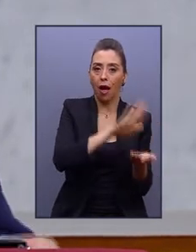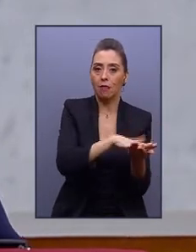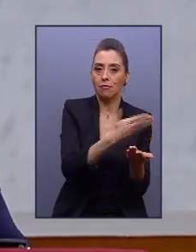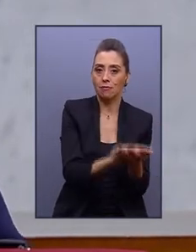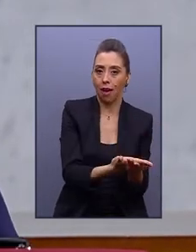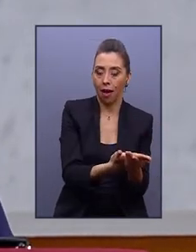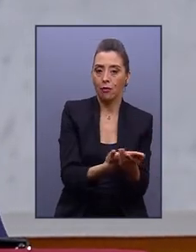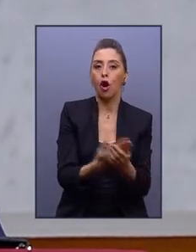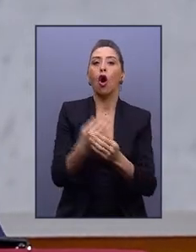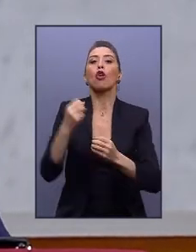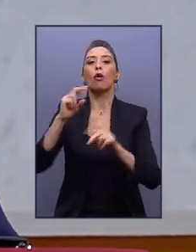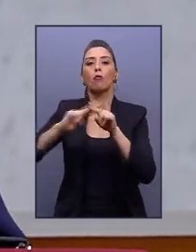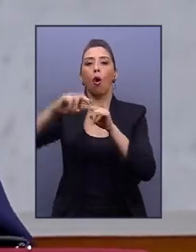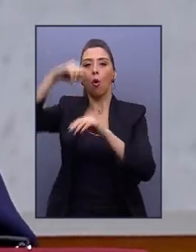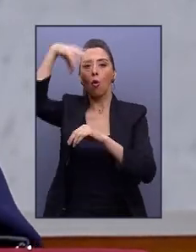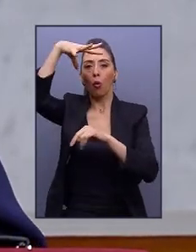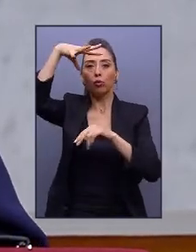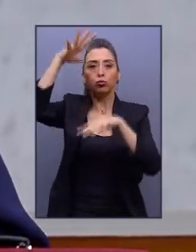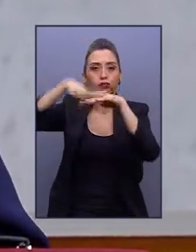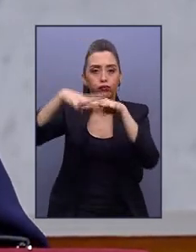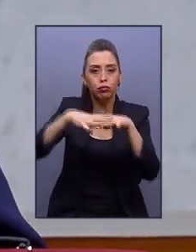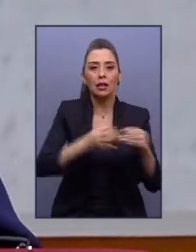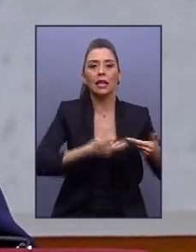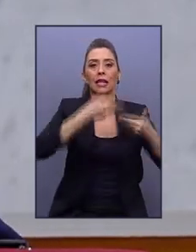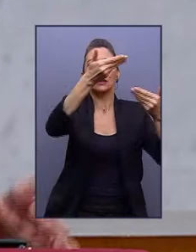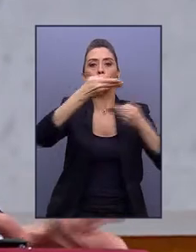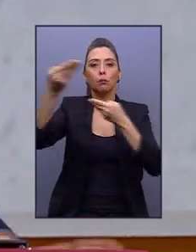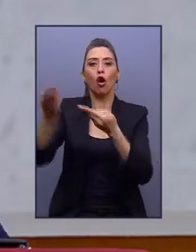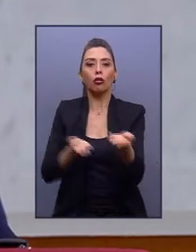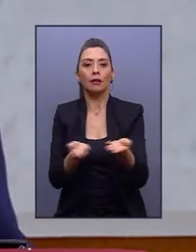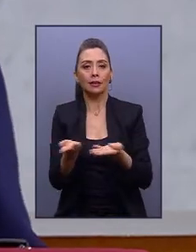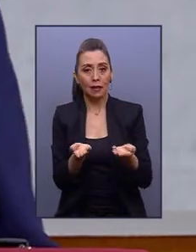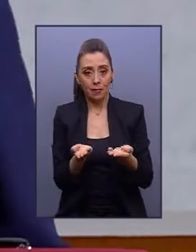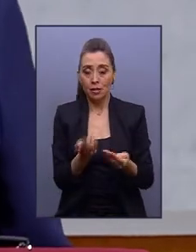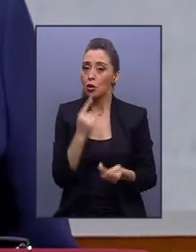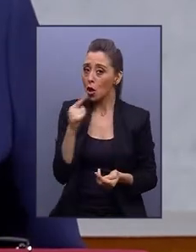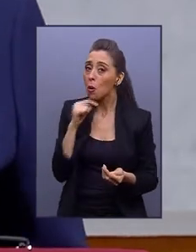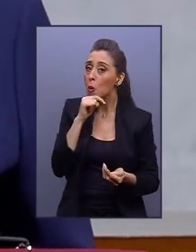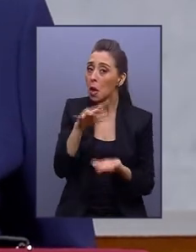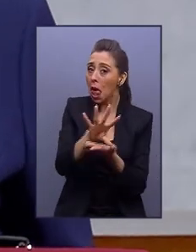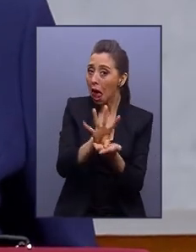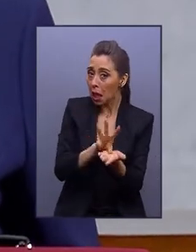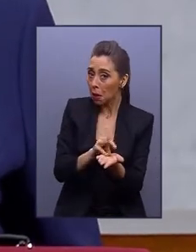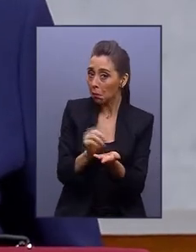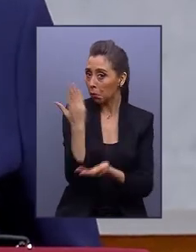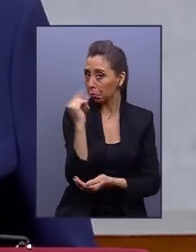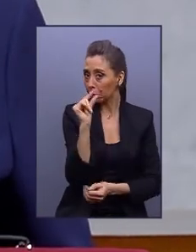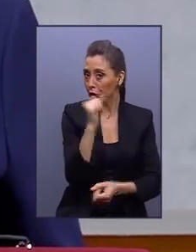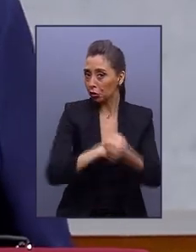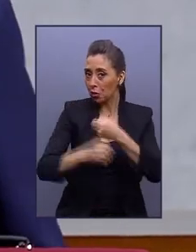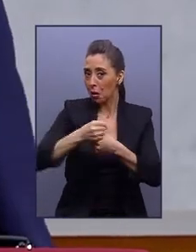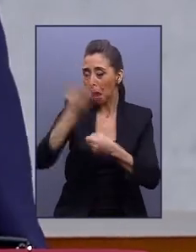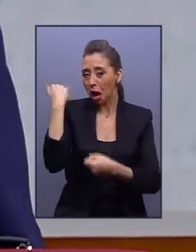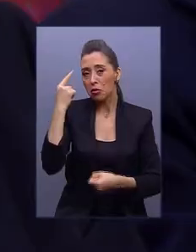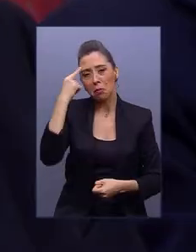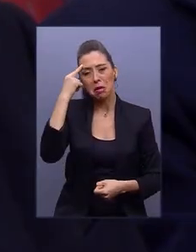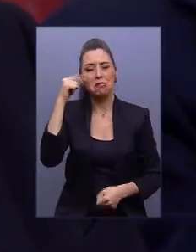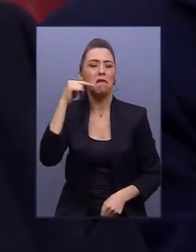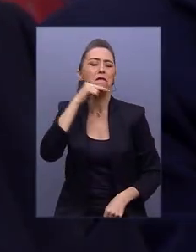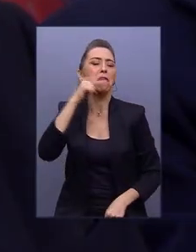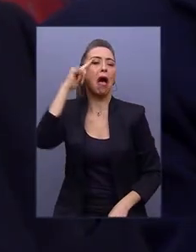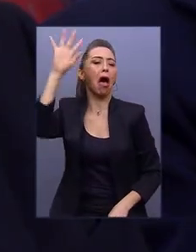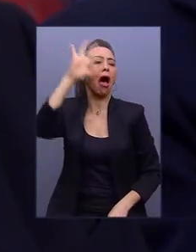la generación energética a la exportación de servicios. Y permítame darles un ejemplo que hace pocos años habría parecido ciencia